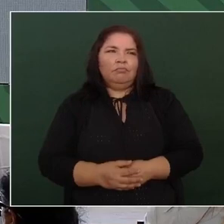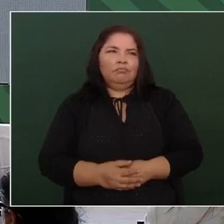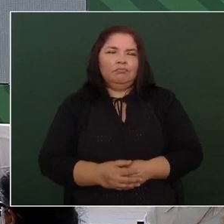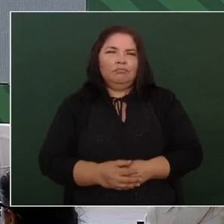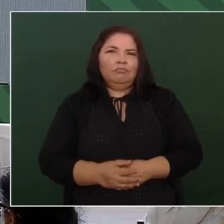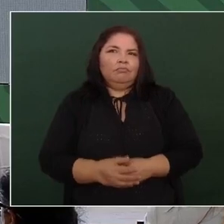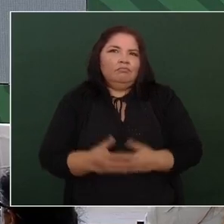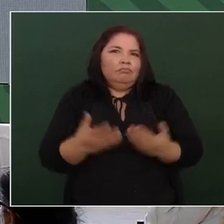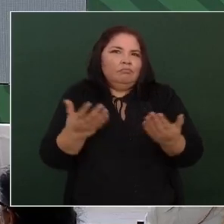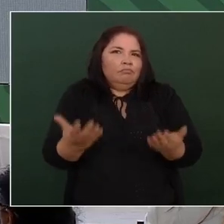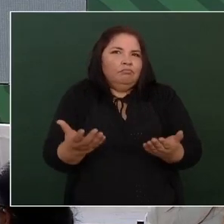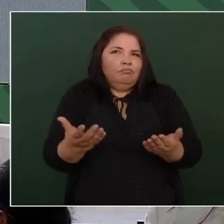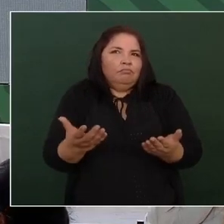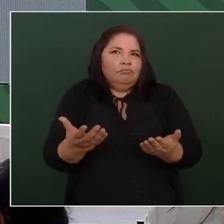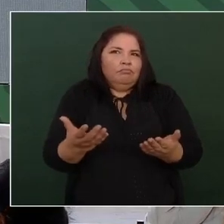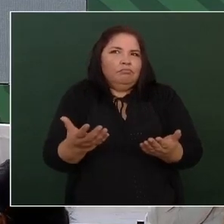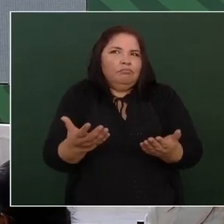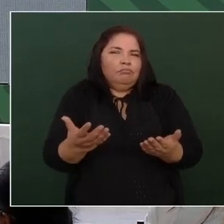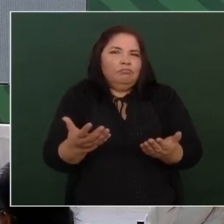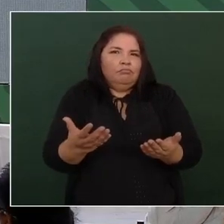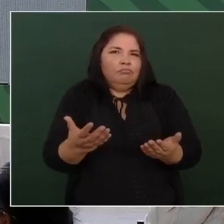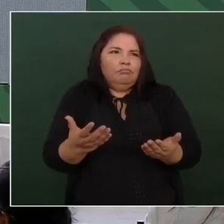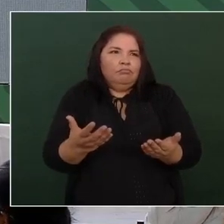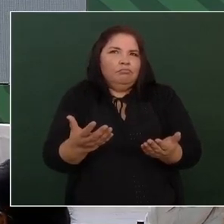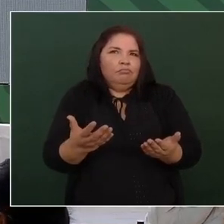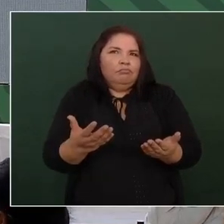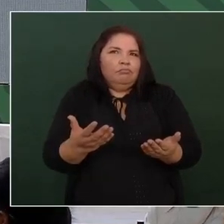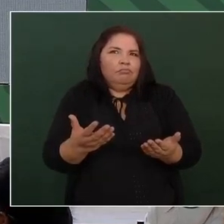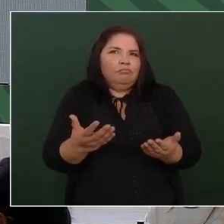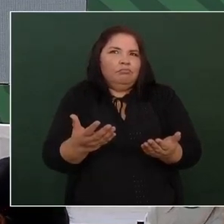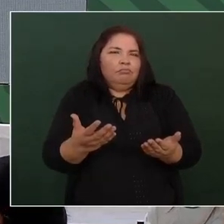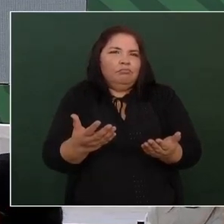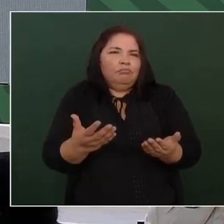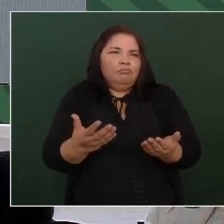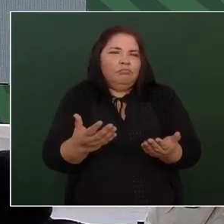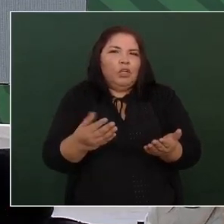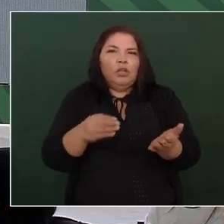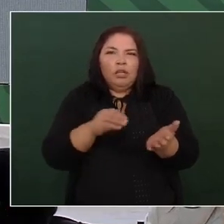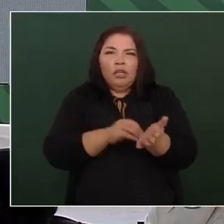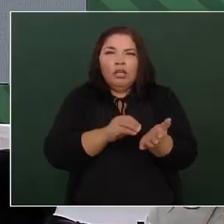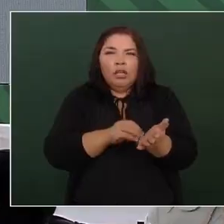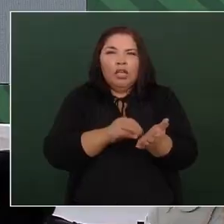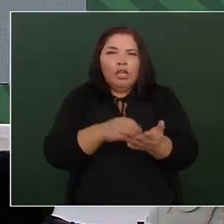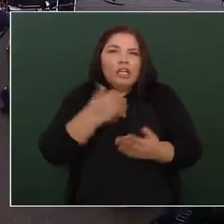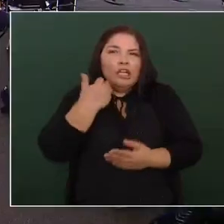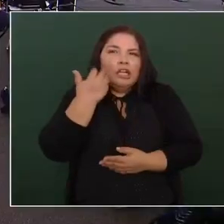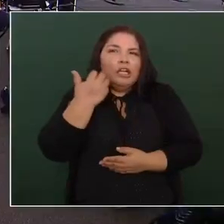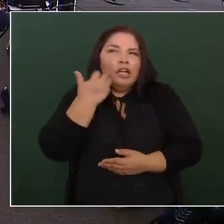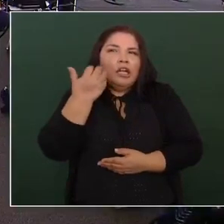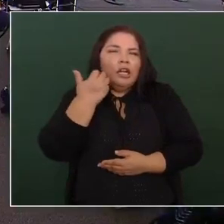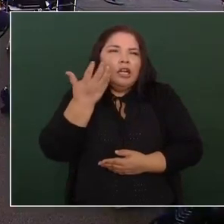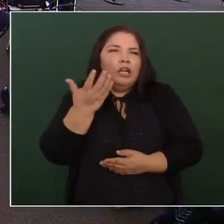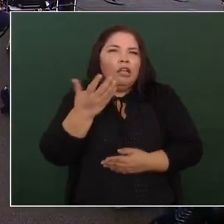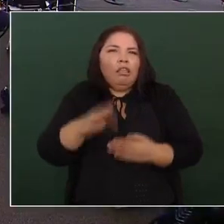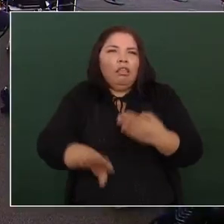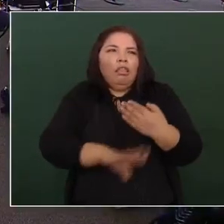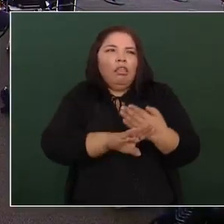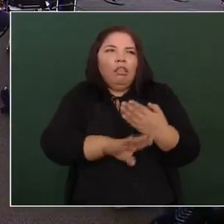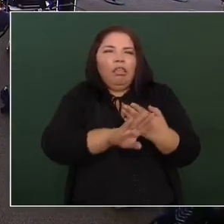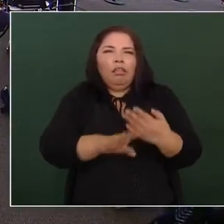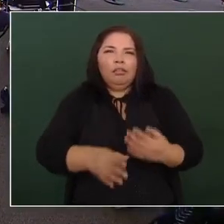Sí, es que todavía se quedaron con las ganas.